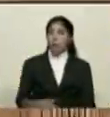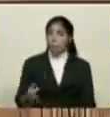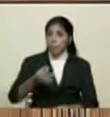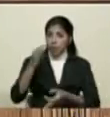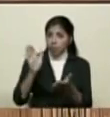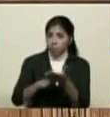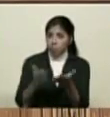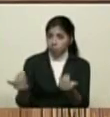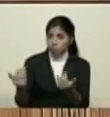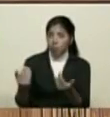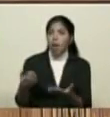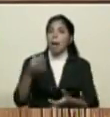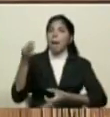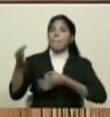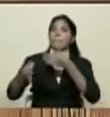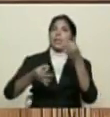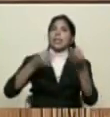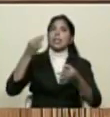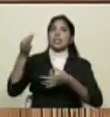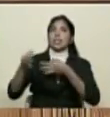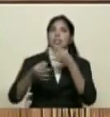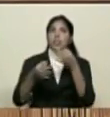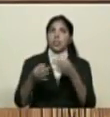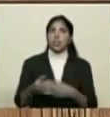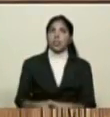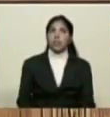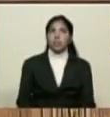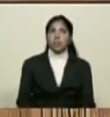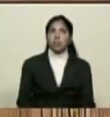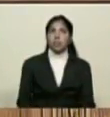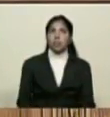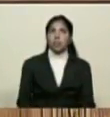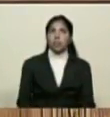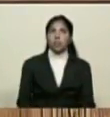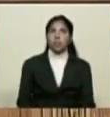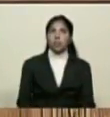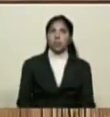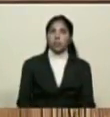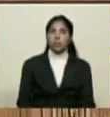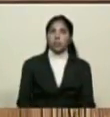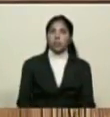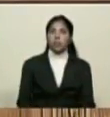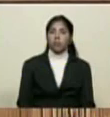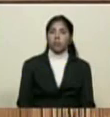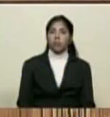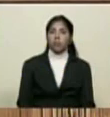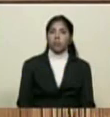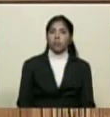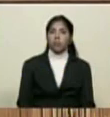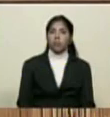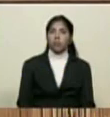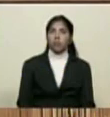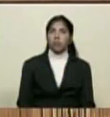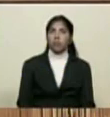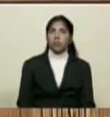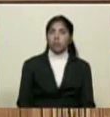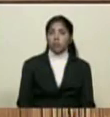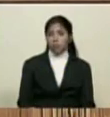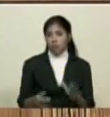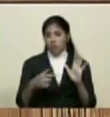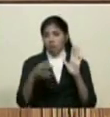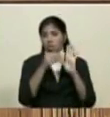explique lo que ya se le dijo en esta audiencia de presentación. Eso está en el